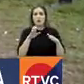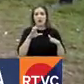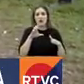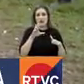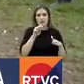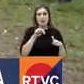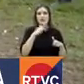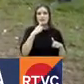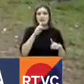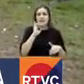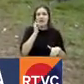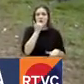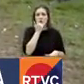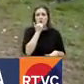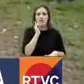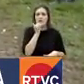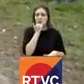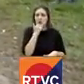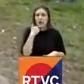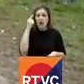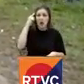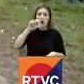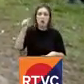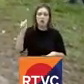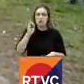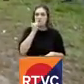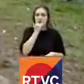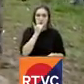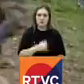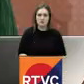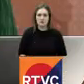la masacre como un error de guerra.